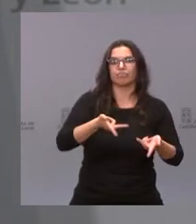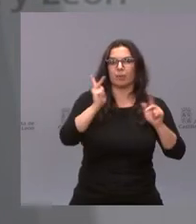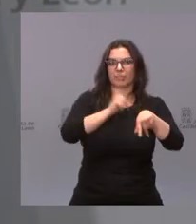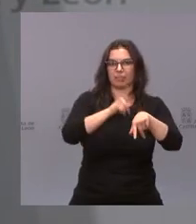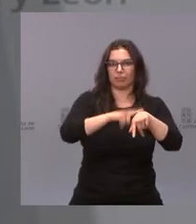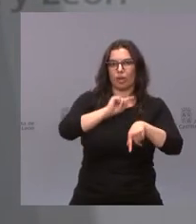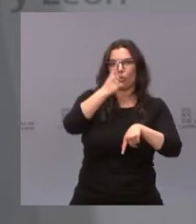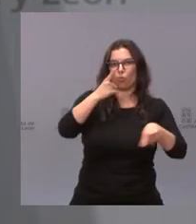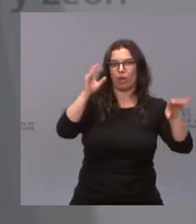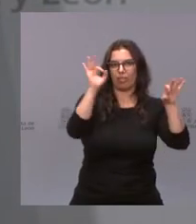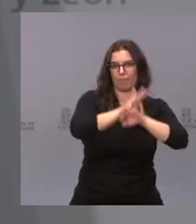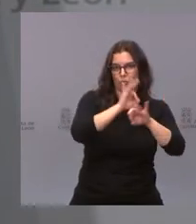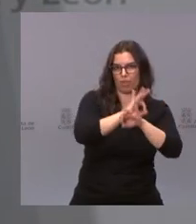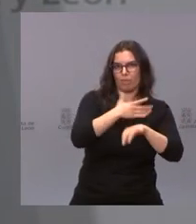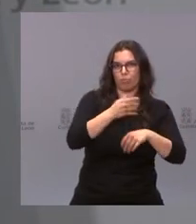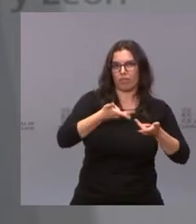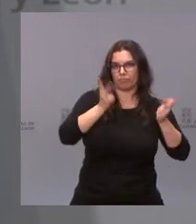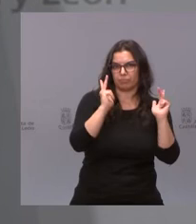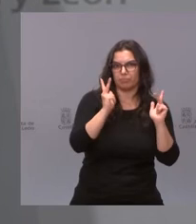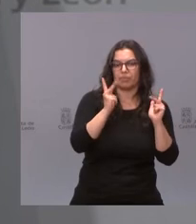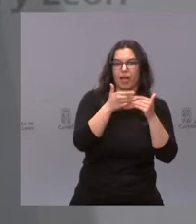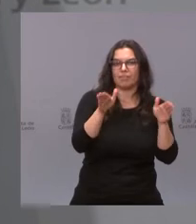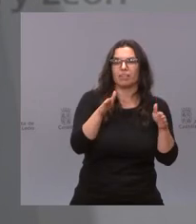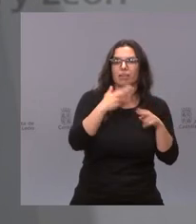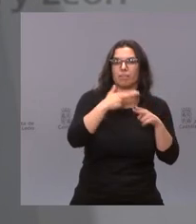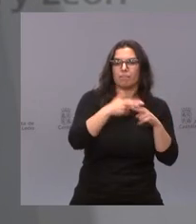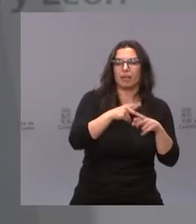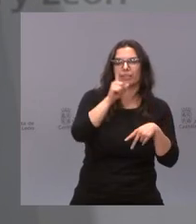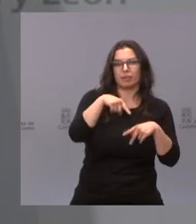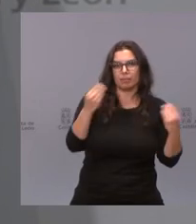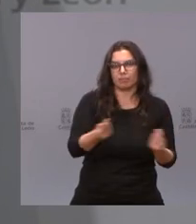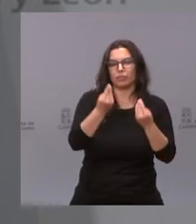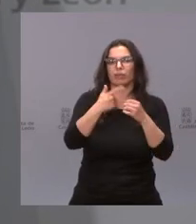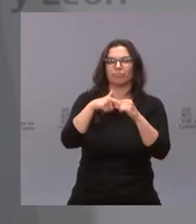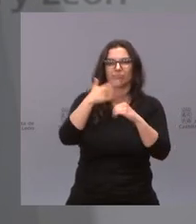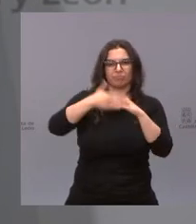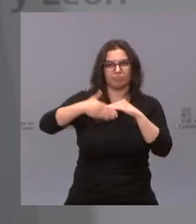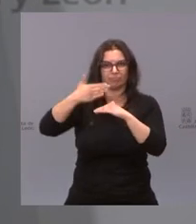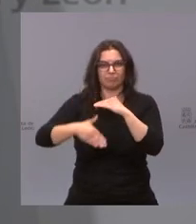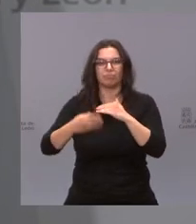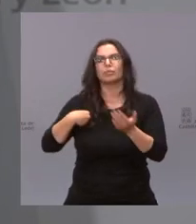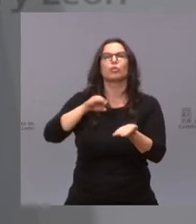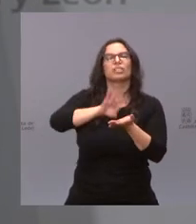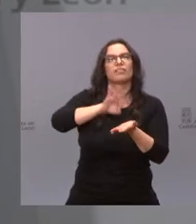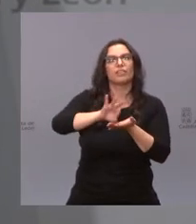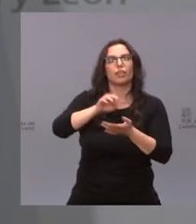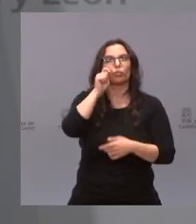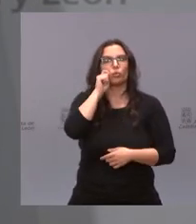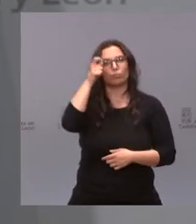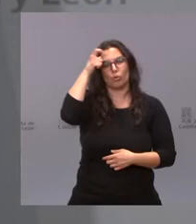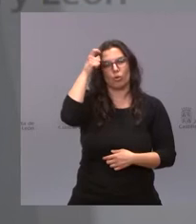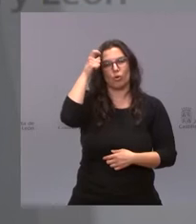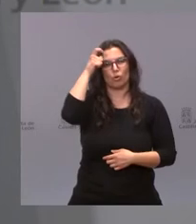mañana, mejorando también las condiciones y la ocupación en nuestros servicios de turismo rural,